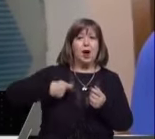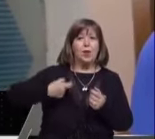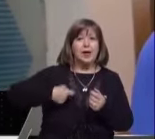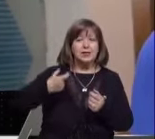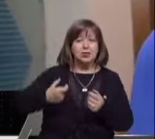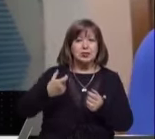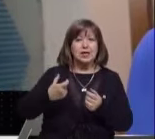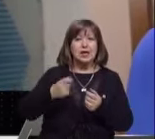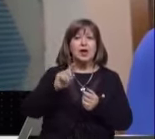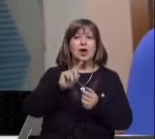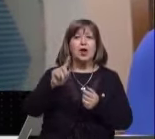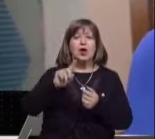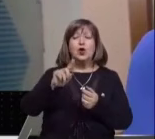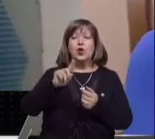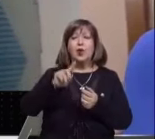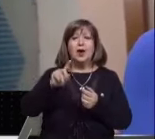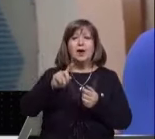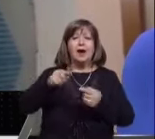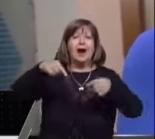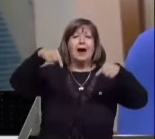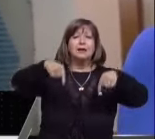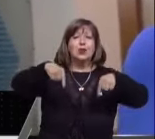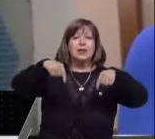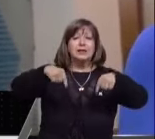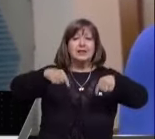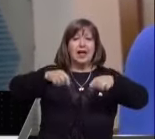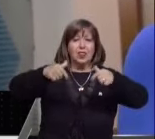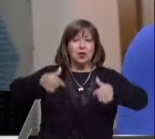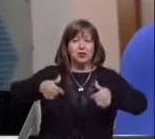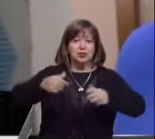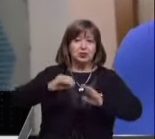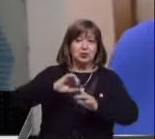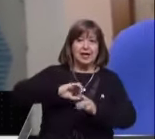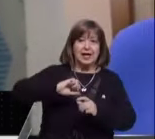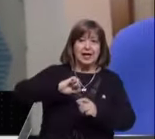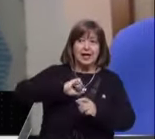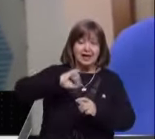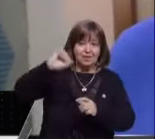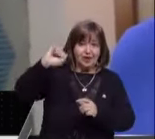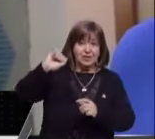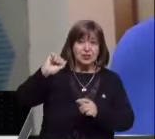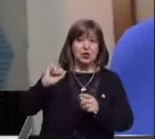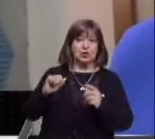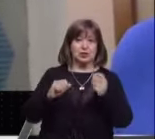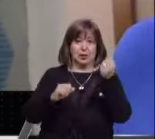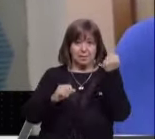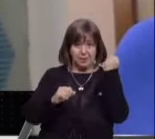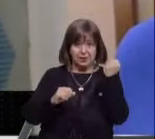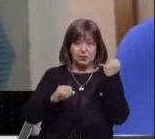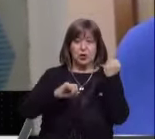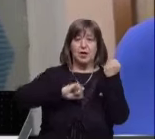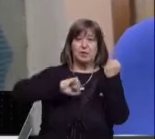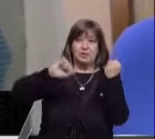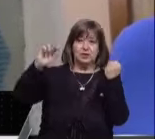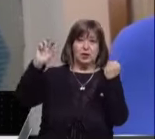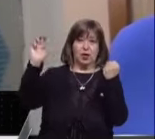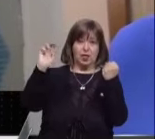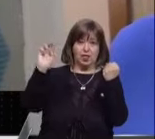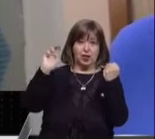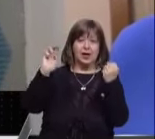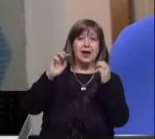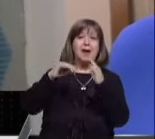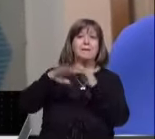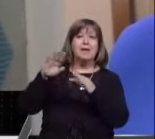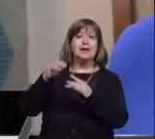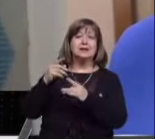no han actualizado los módulos en mucho tiempo. Entonces, la inflación que nosotros tenemos en pesos y en dólares, principalmente en los insumos médicos que se llevan la